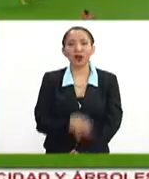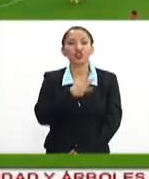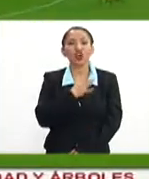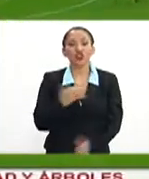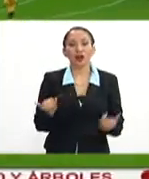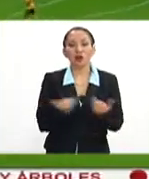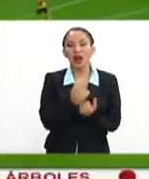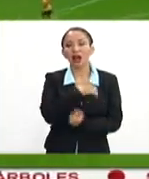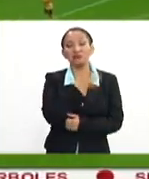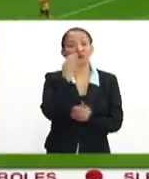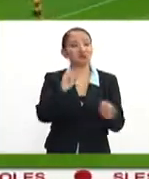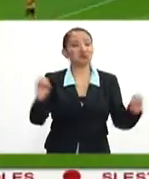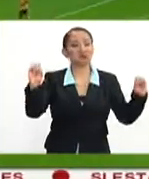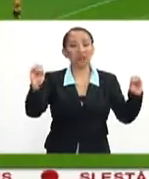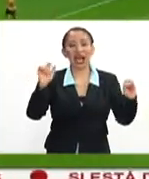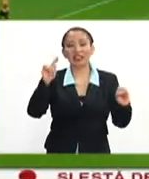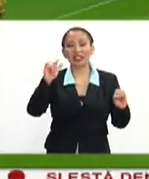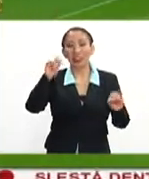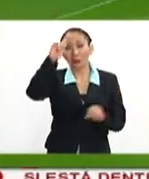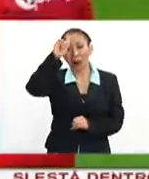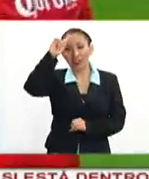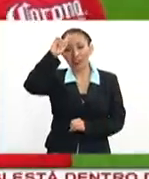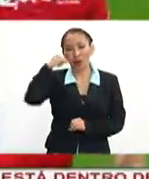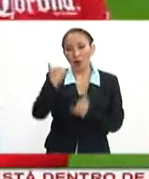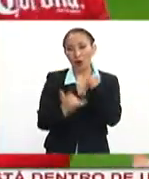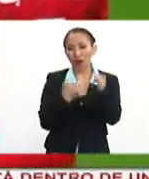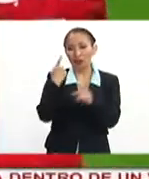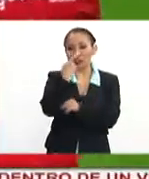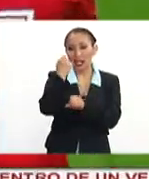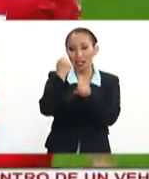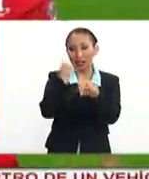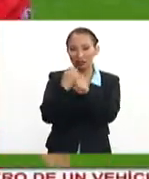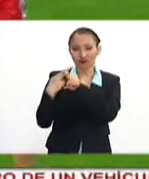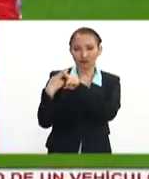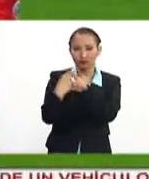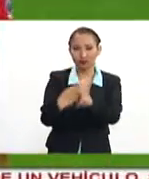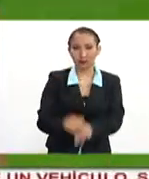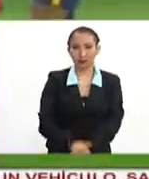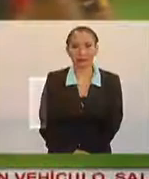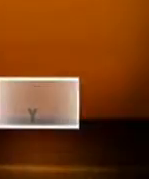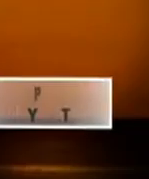Toluca empata sin goles ante el Atlético de Madrid en su partido del centenario.